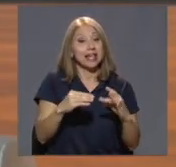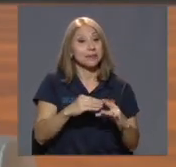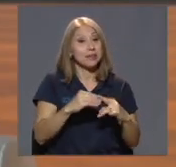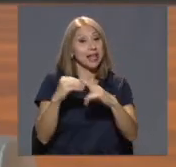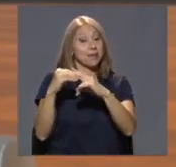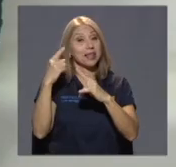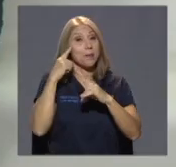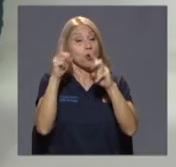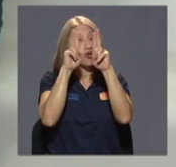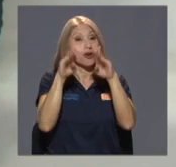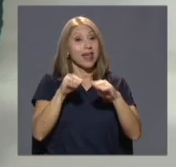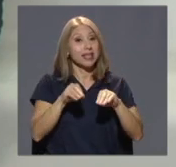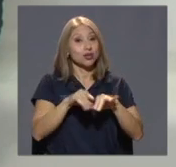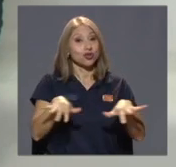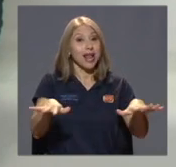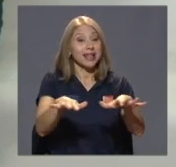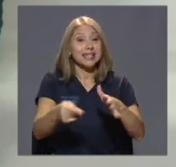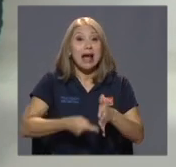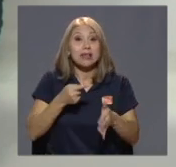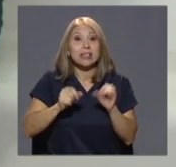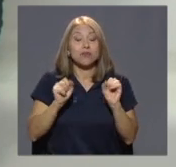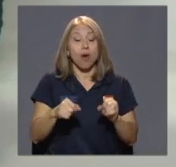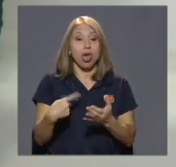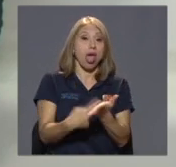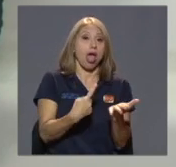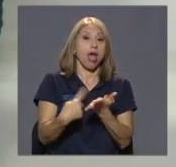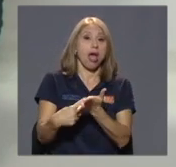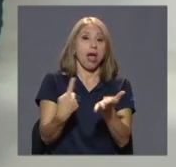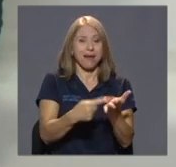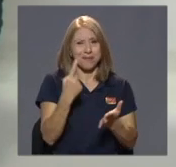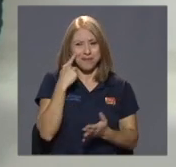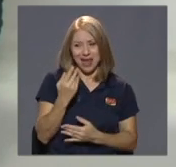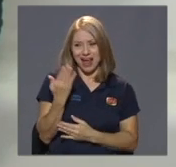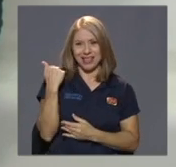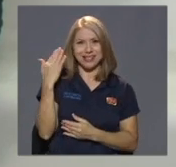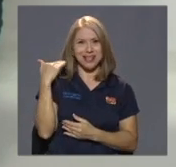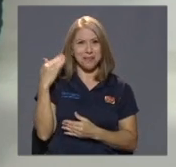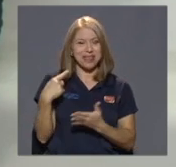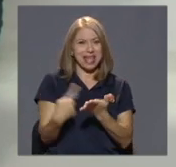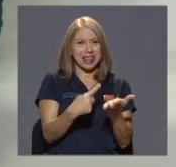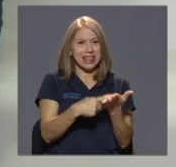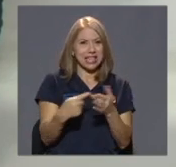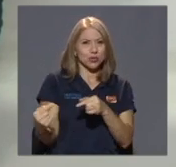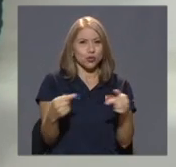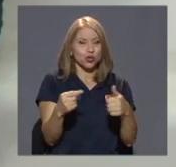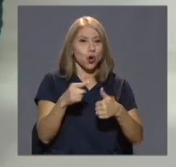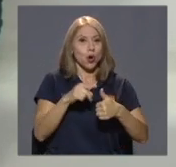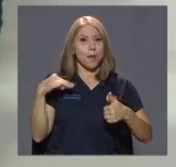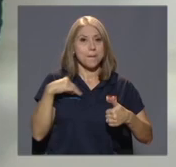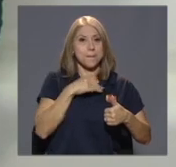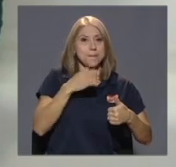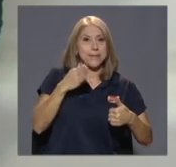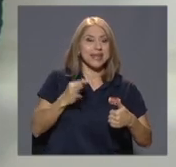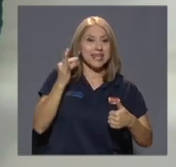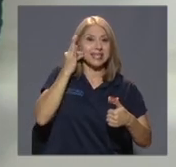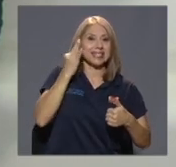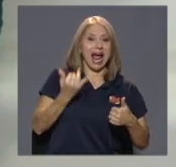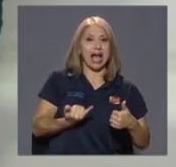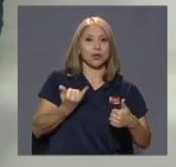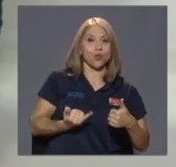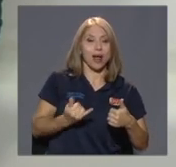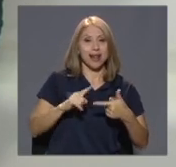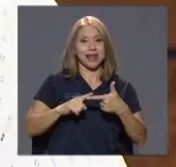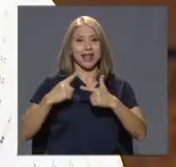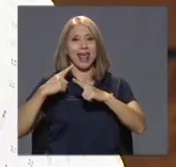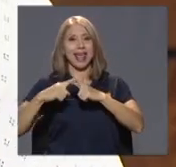en momentos determinados. Vean la discusión que se dio recientemente entre la ministra actual y el exministro, ¿verdad, don